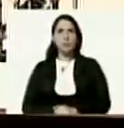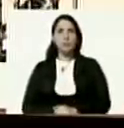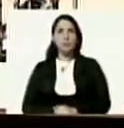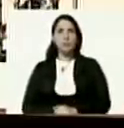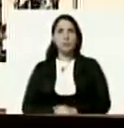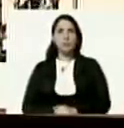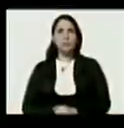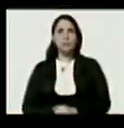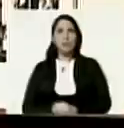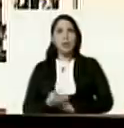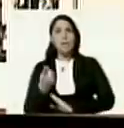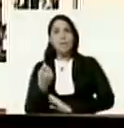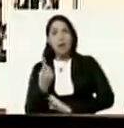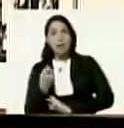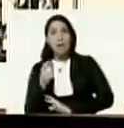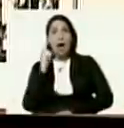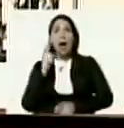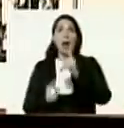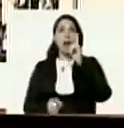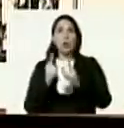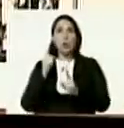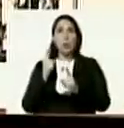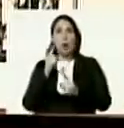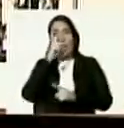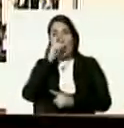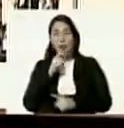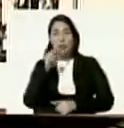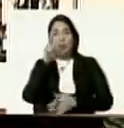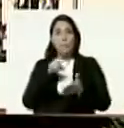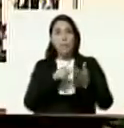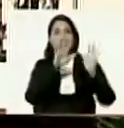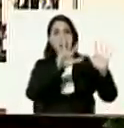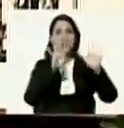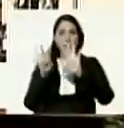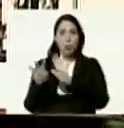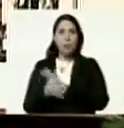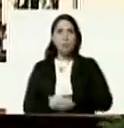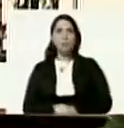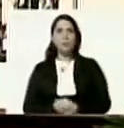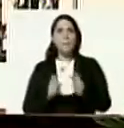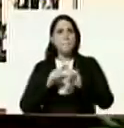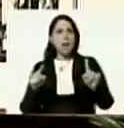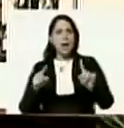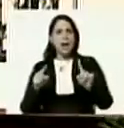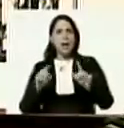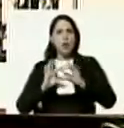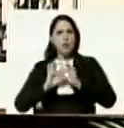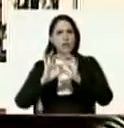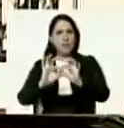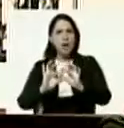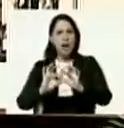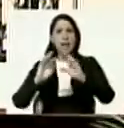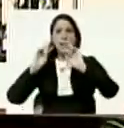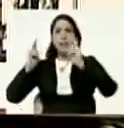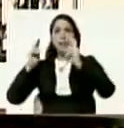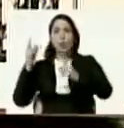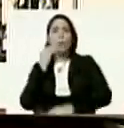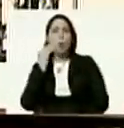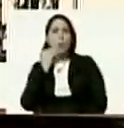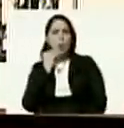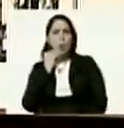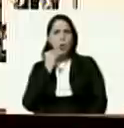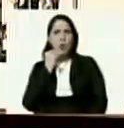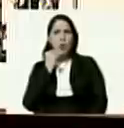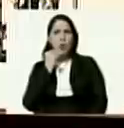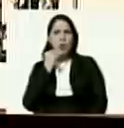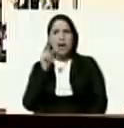Si faltaba algo en el año 2019 para confirmar el título de Bobolongo, fue que